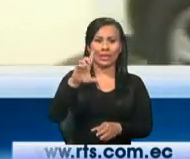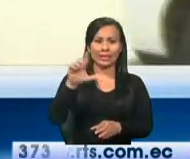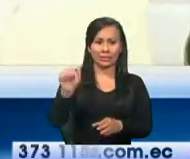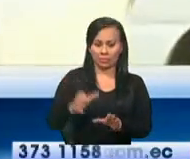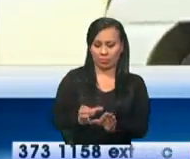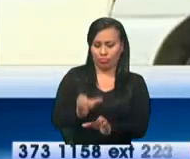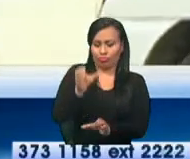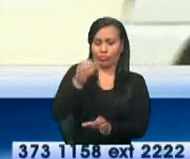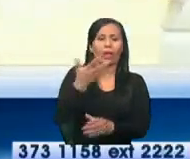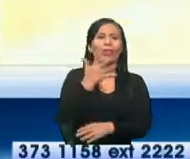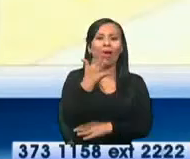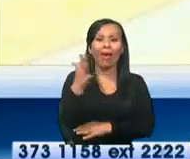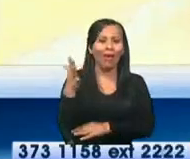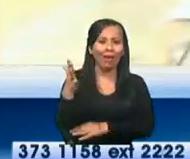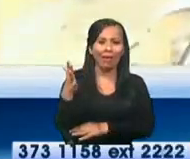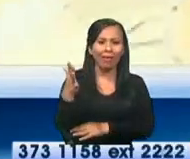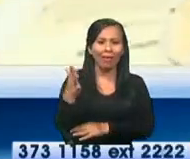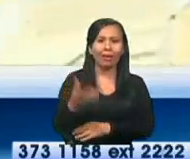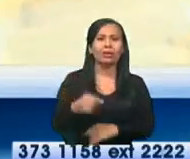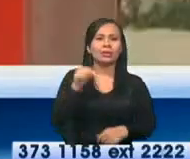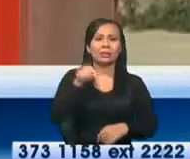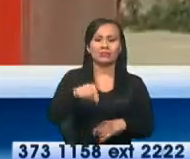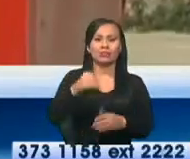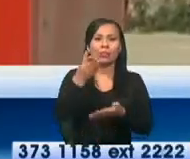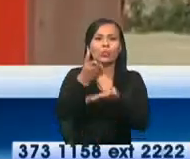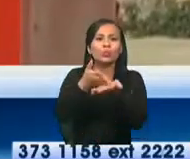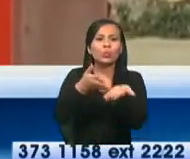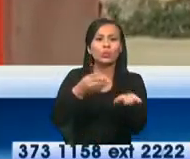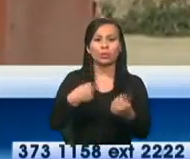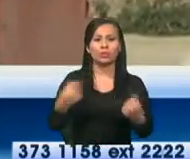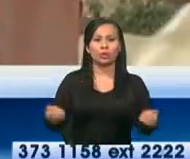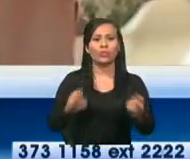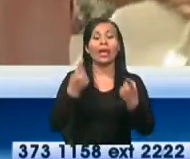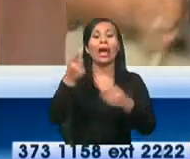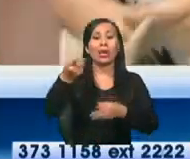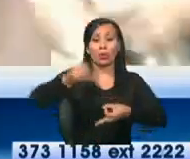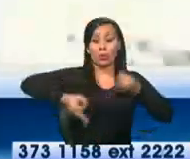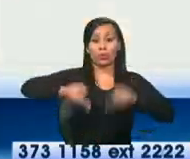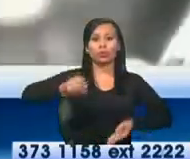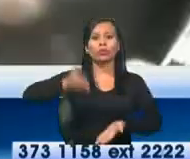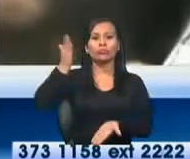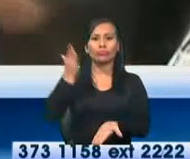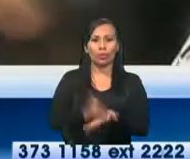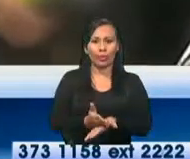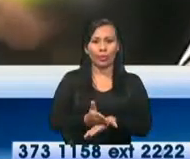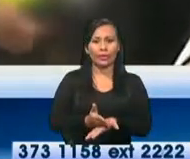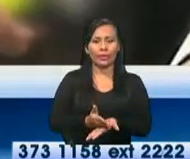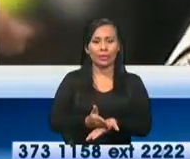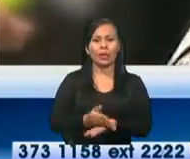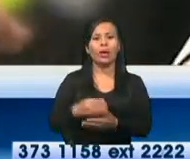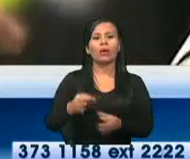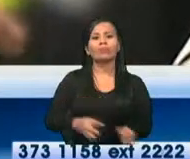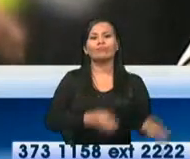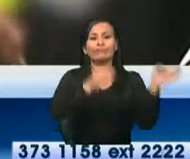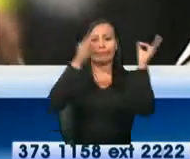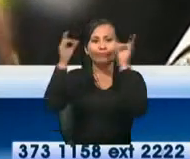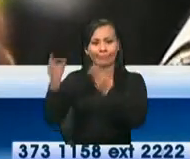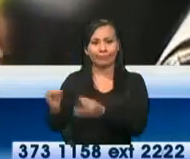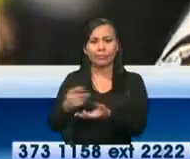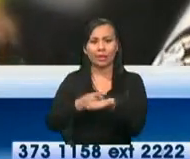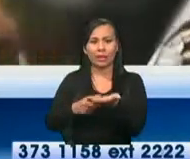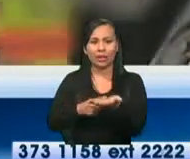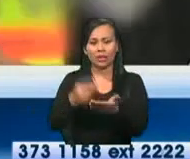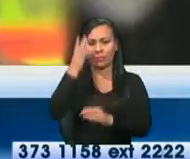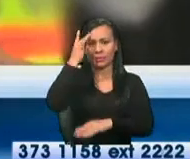se realizó la audiencia de revisión de medidas cautelares, la cual fue suspendida. Así sido suspendida por el señor juez porque ha pasado la